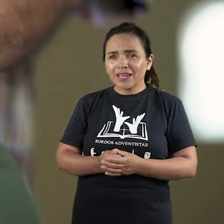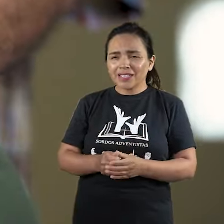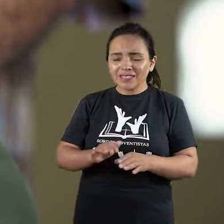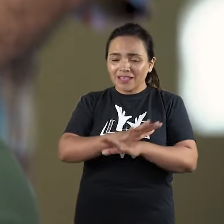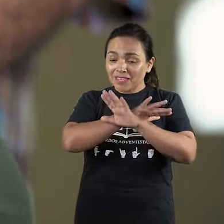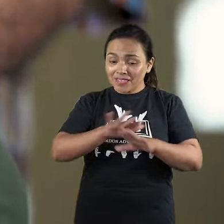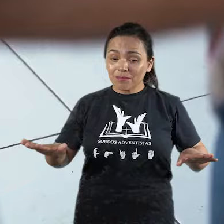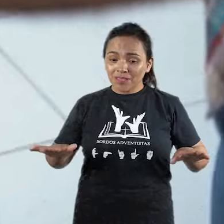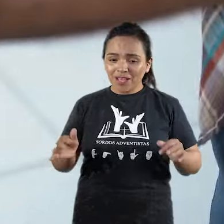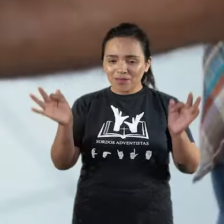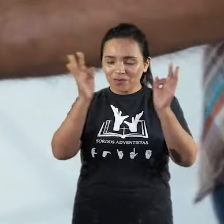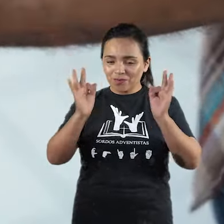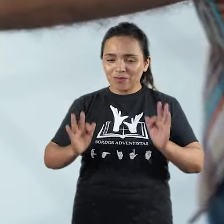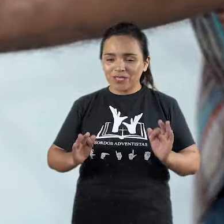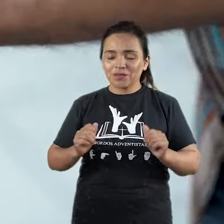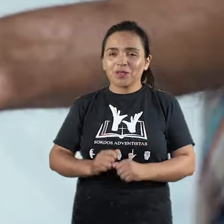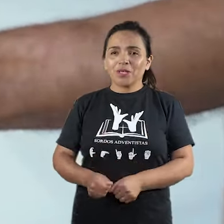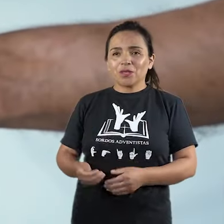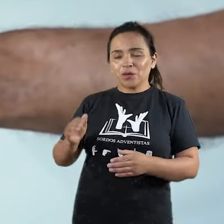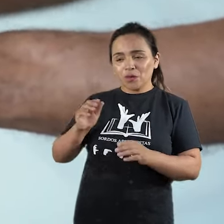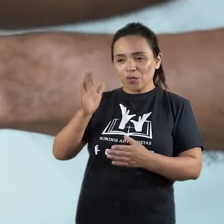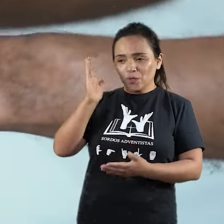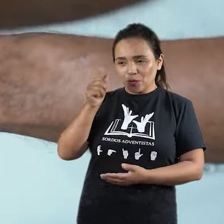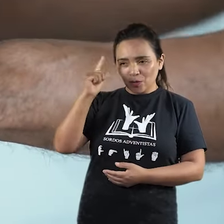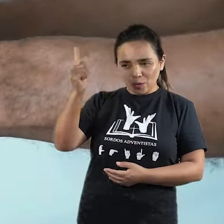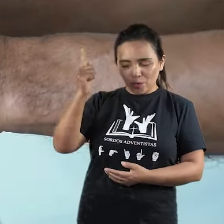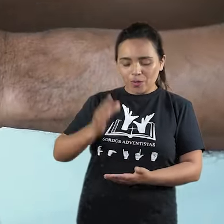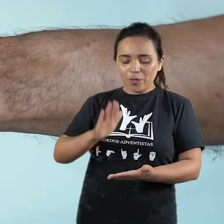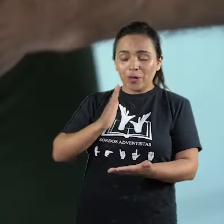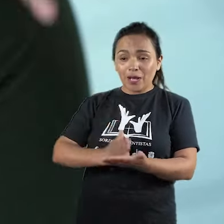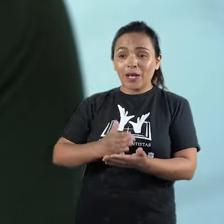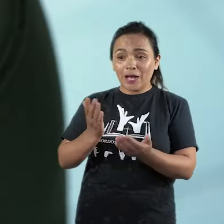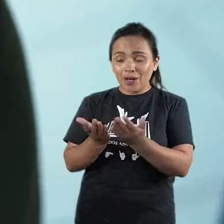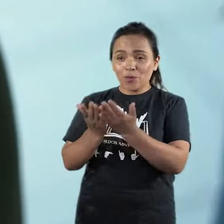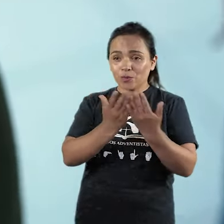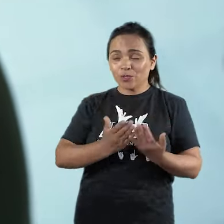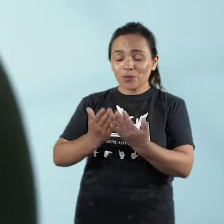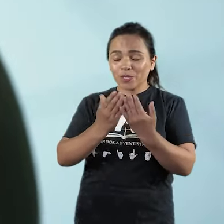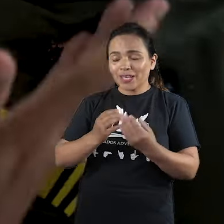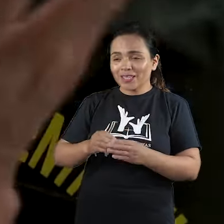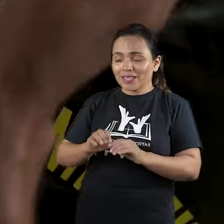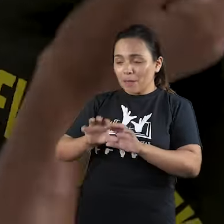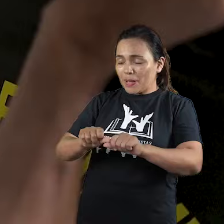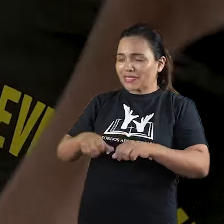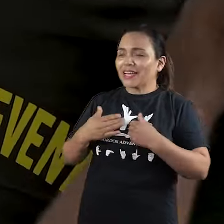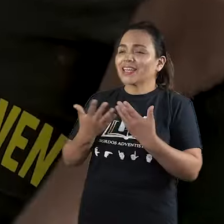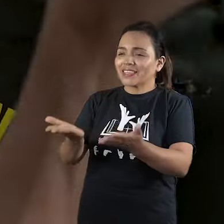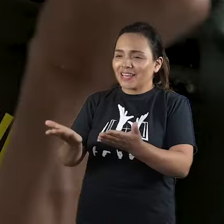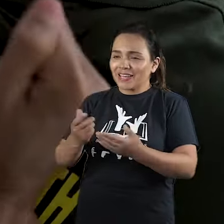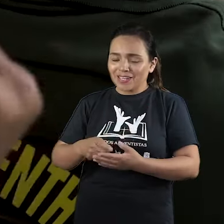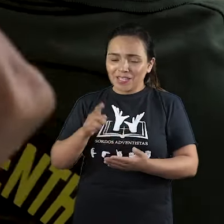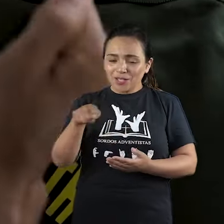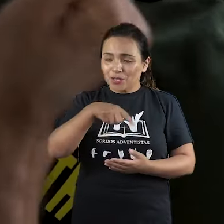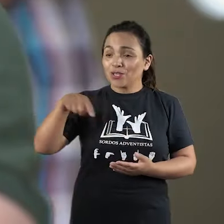practicar sus nuevas habilidades con Mundari. Durante el masaje, empezó a conversar con el alumno. Conversaron sobre trabajo,